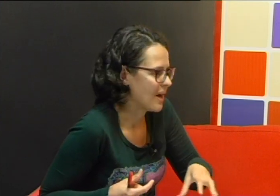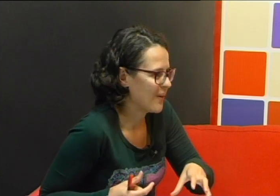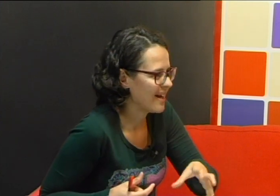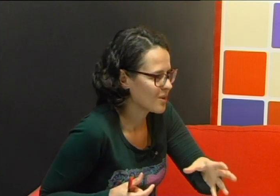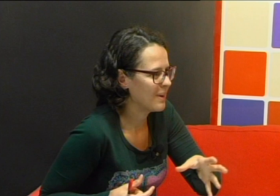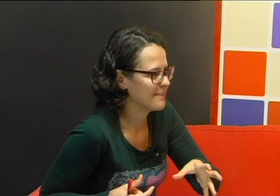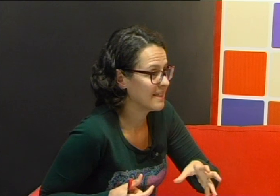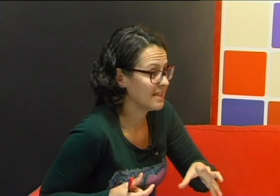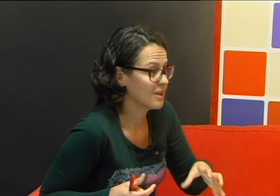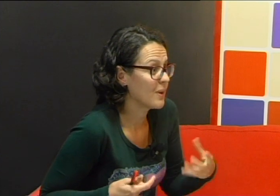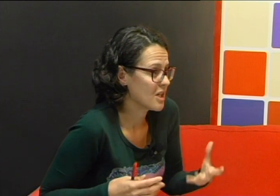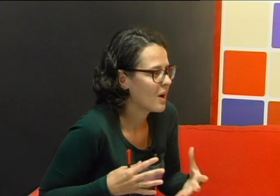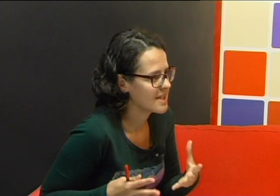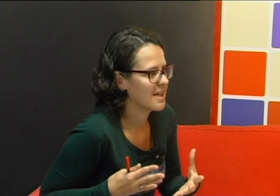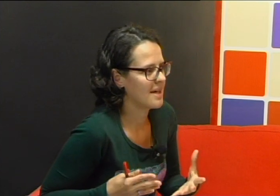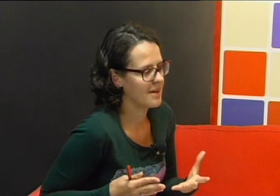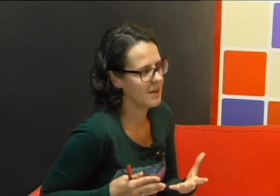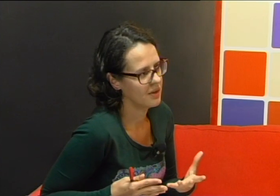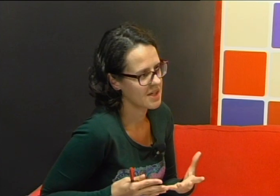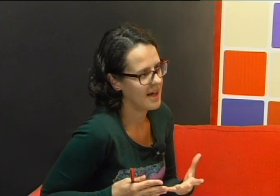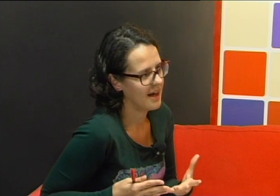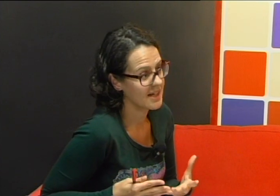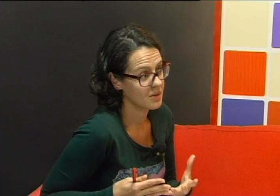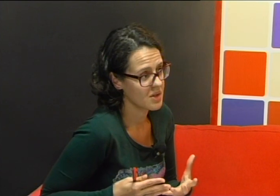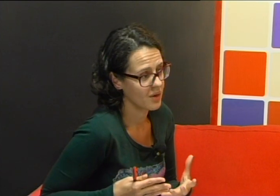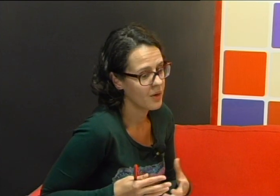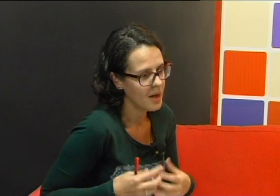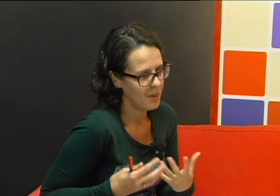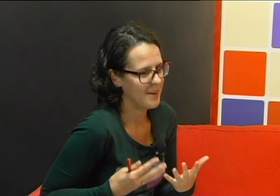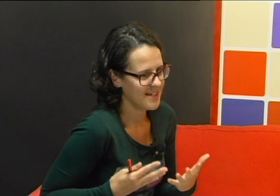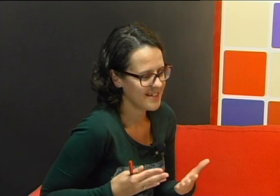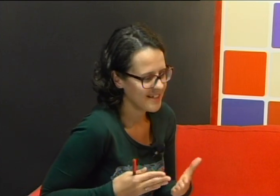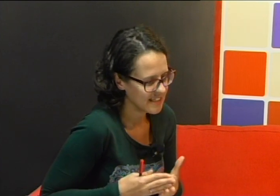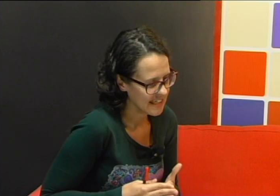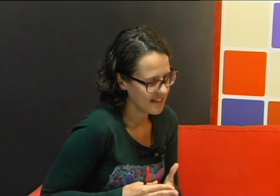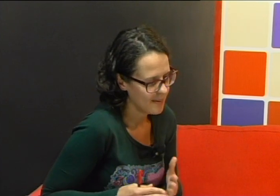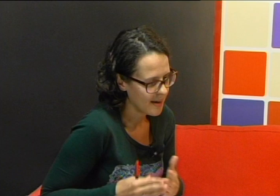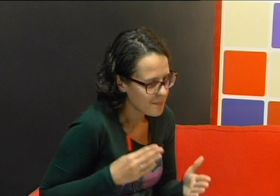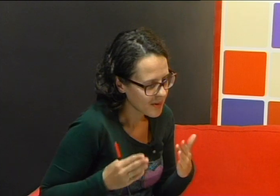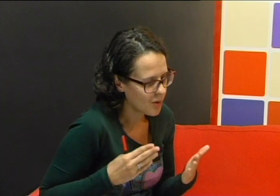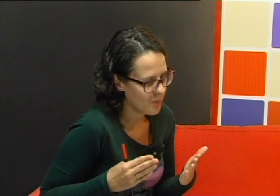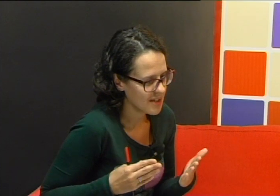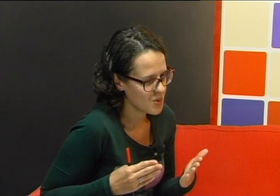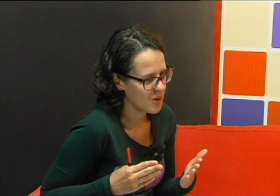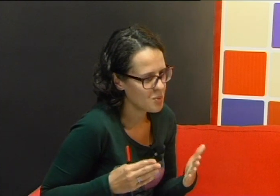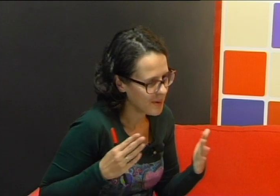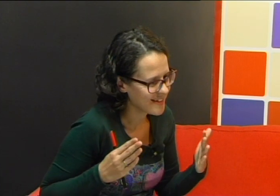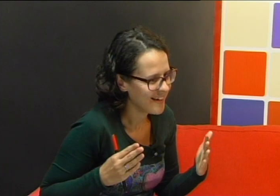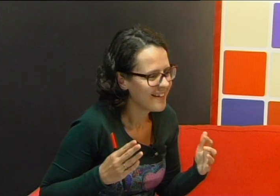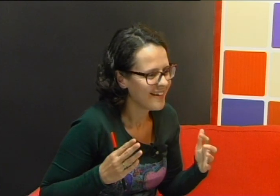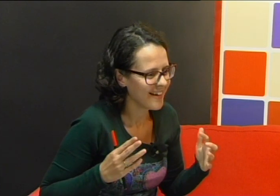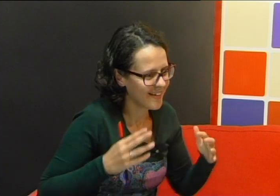ahora es completamente distinto y eso hace que sean más peligrosa la situación pero me parece que sí que es interesante ver como eeuu